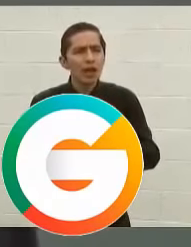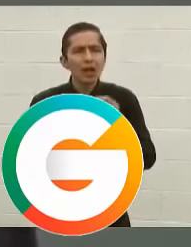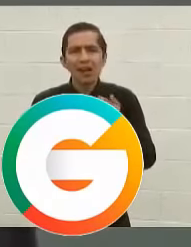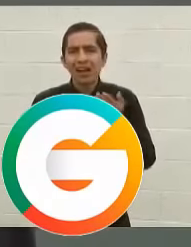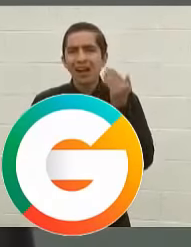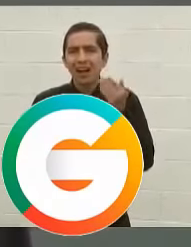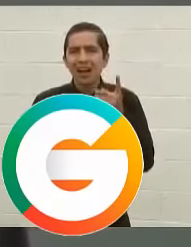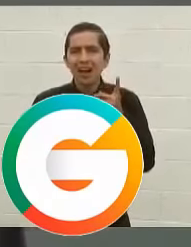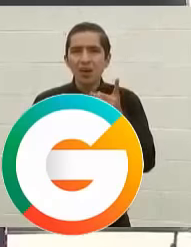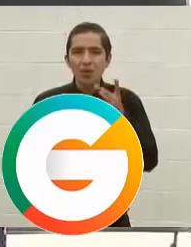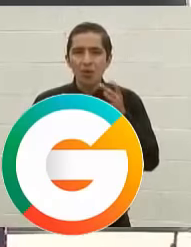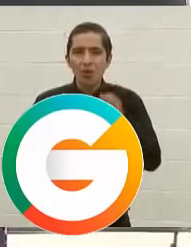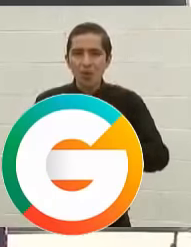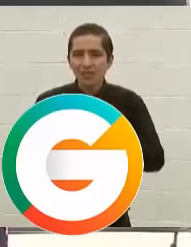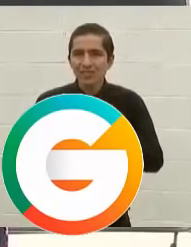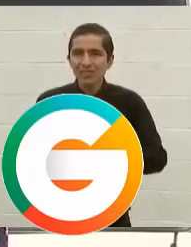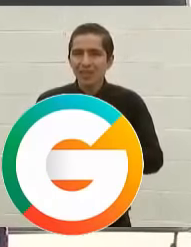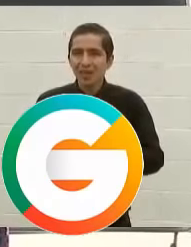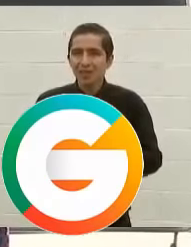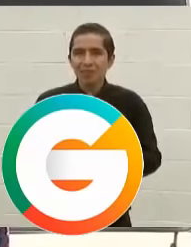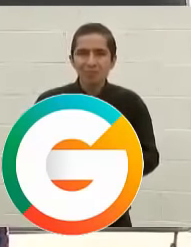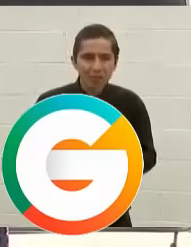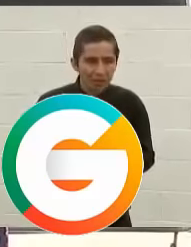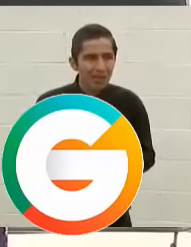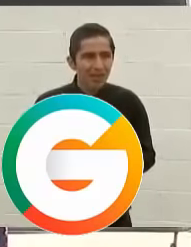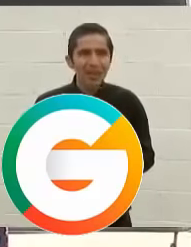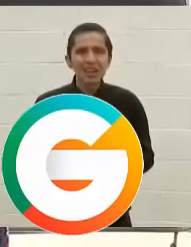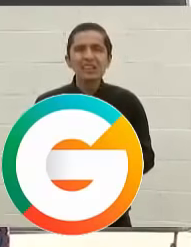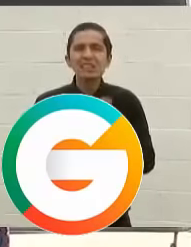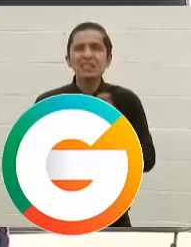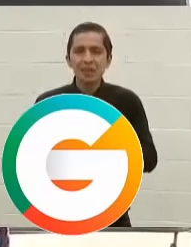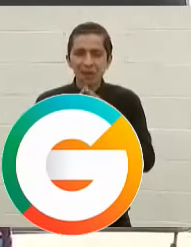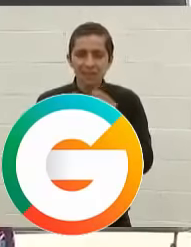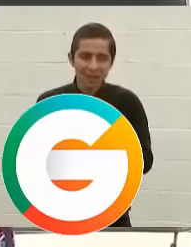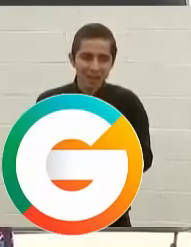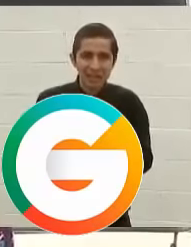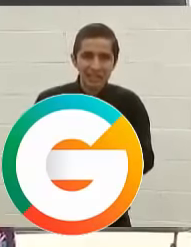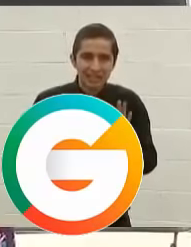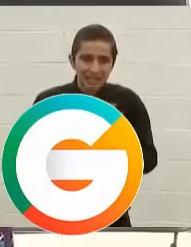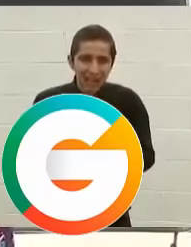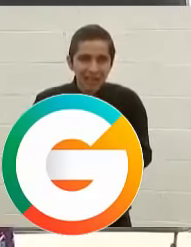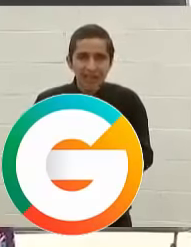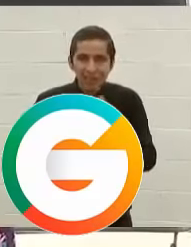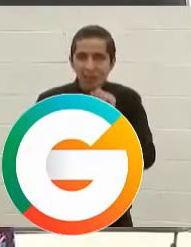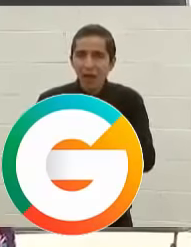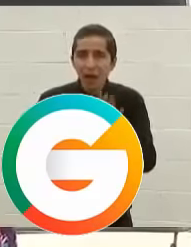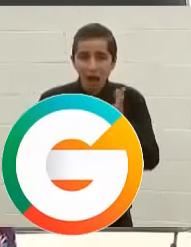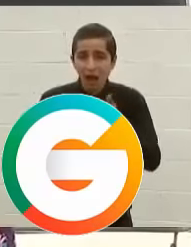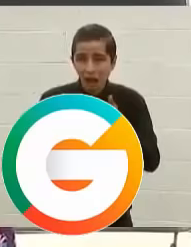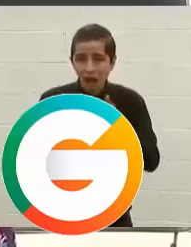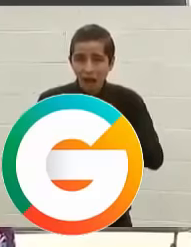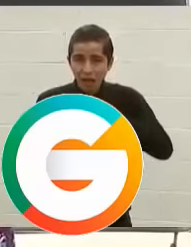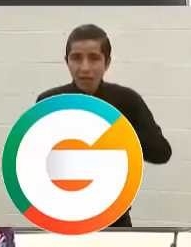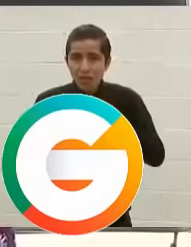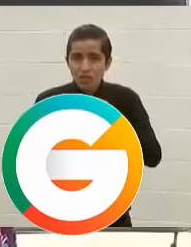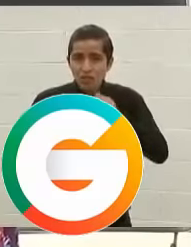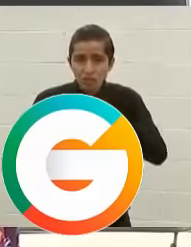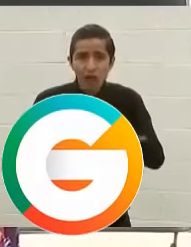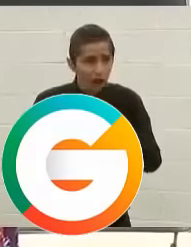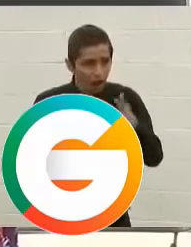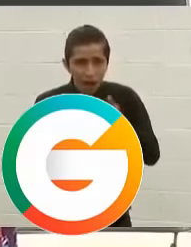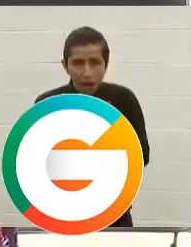asesinaron a un juez y también había llevado algunos casos del cártel Jalisco Nueva Generación, si tienen alguna información que pudiera